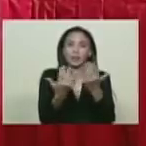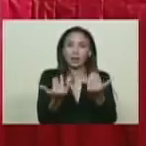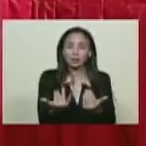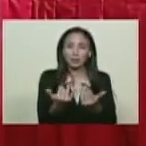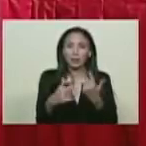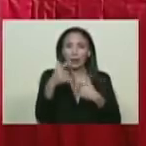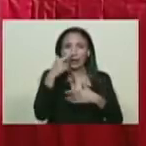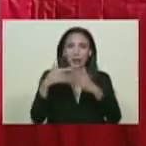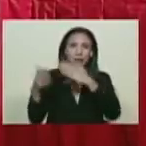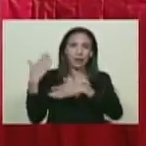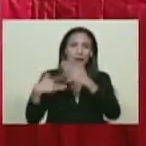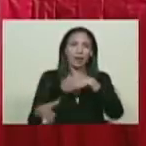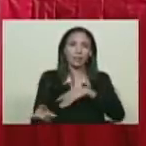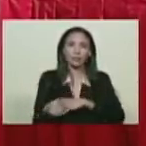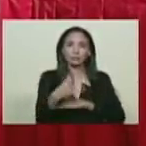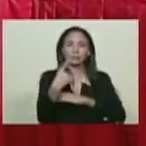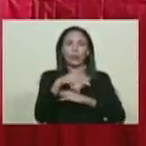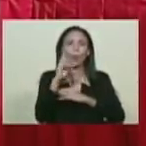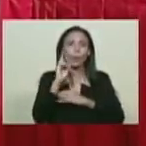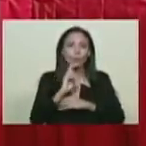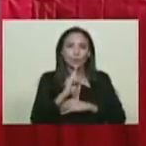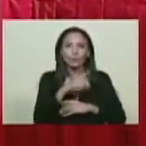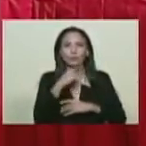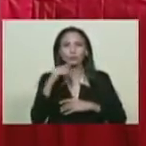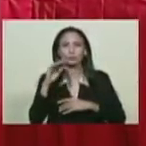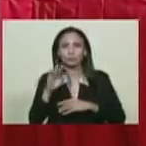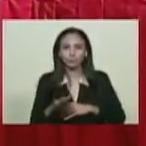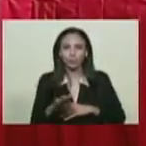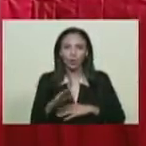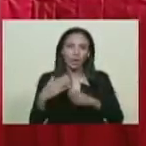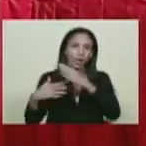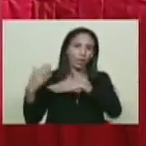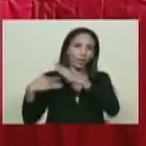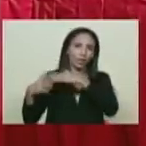la traición y muerte de Bolívar,